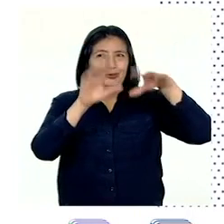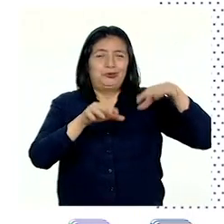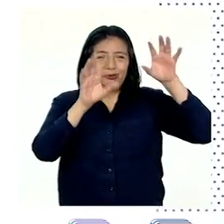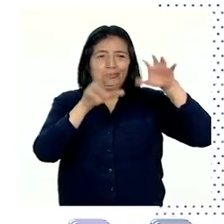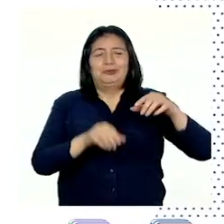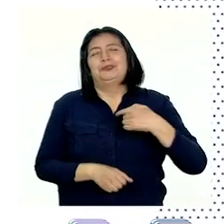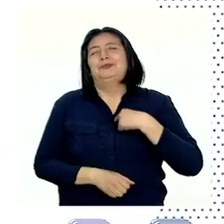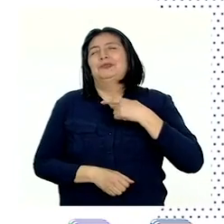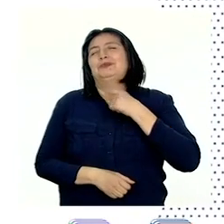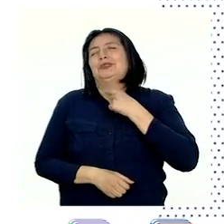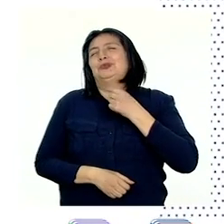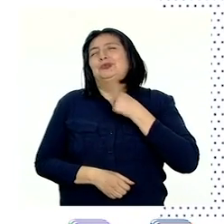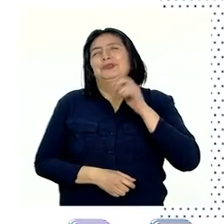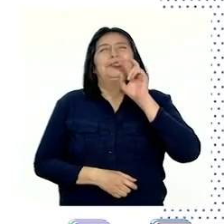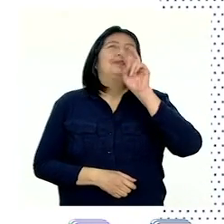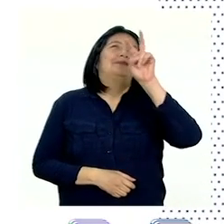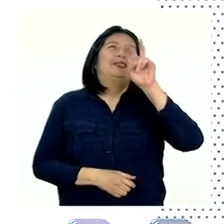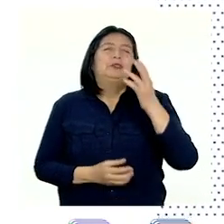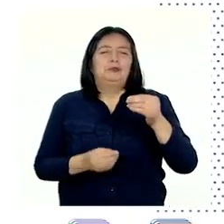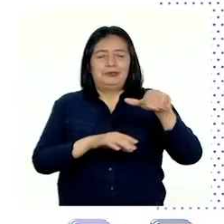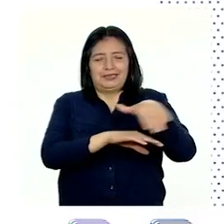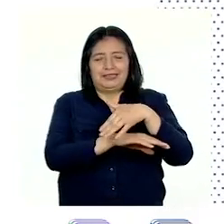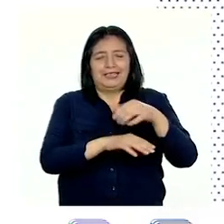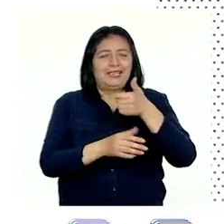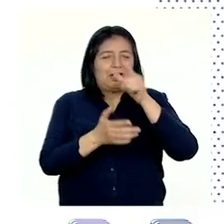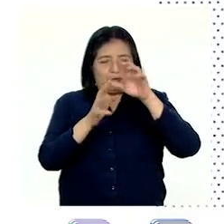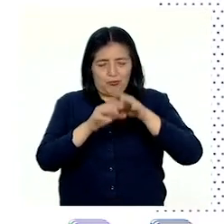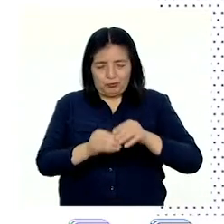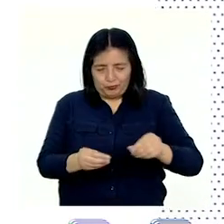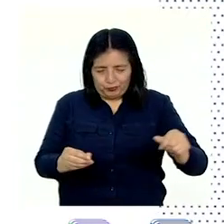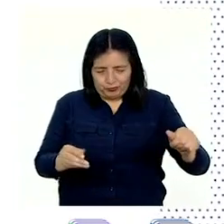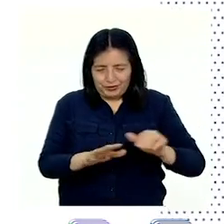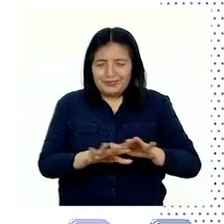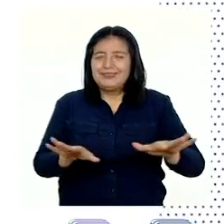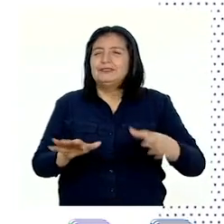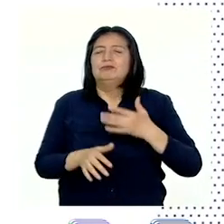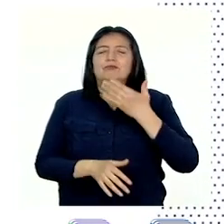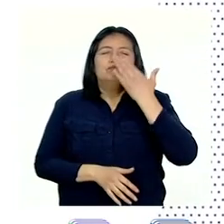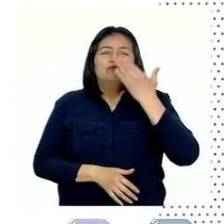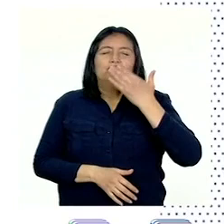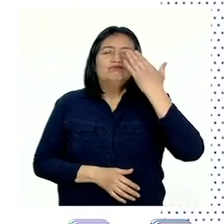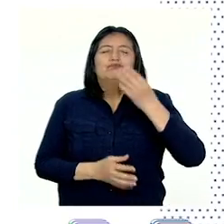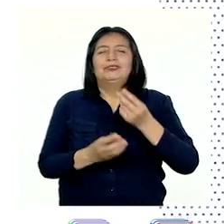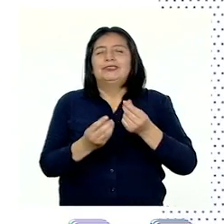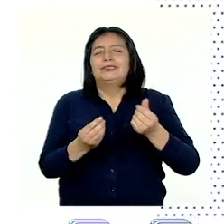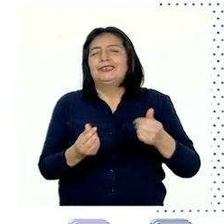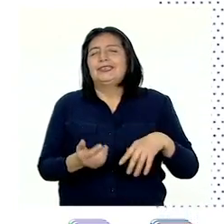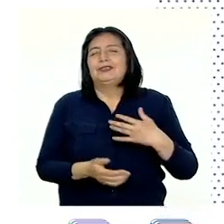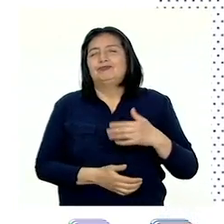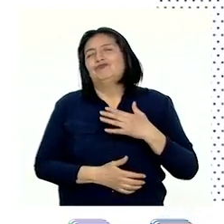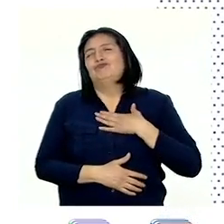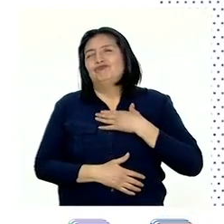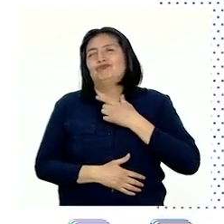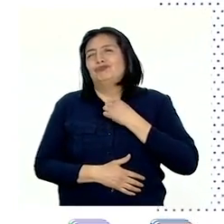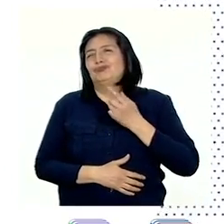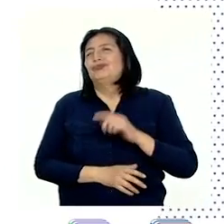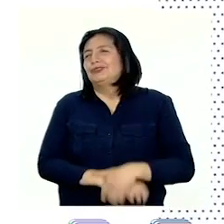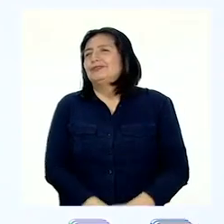lluvia y a mí me gusta ver cómo las calles amanecen lavadas y se siente un olor a tierra mojada muy